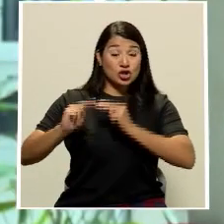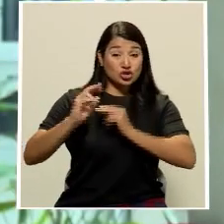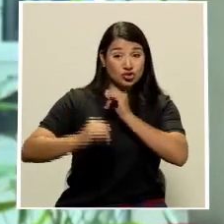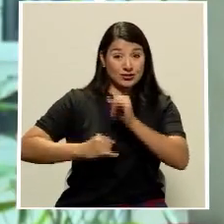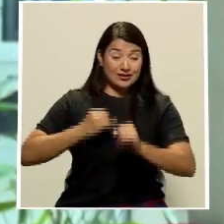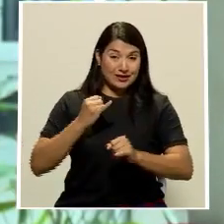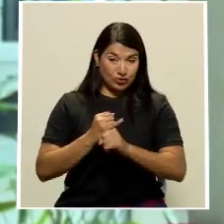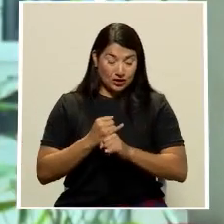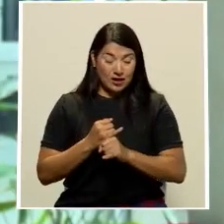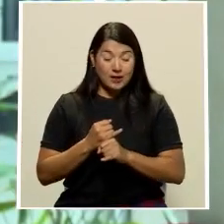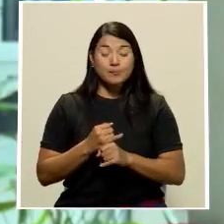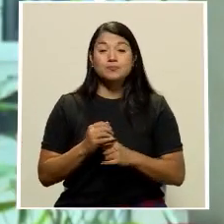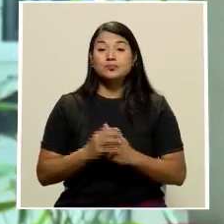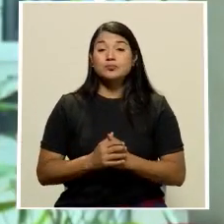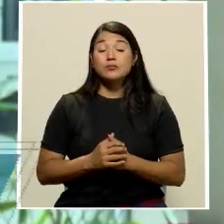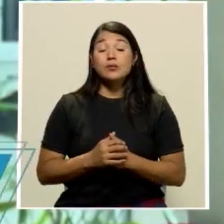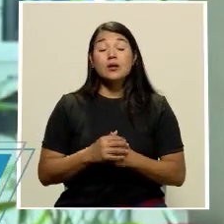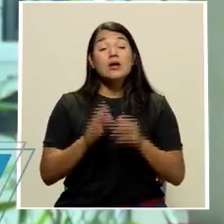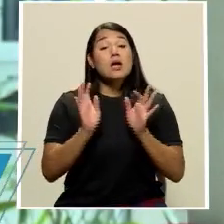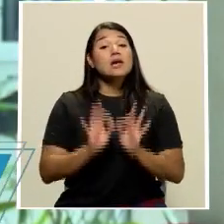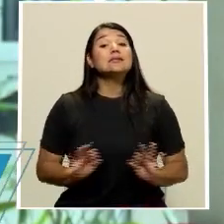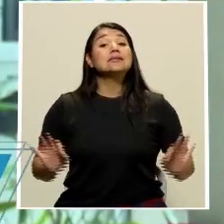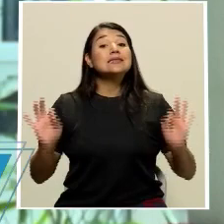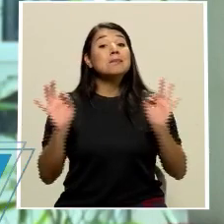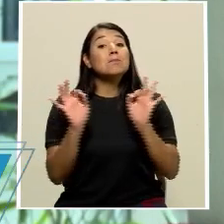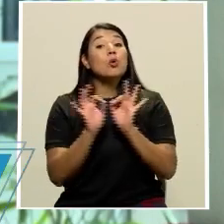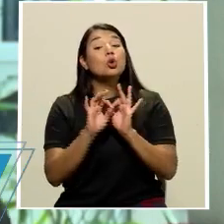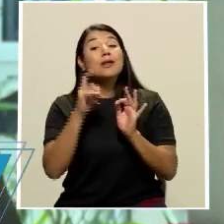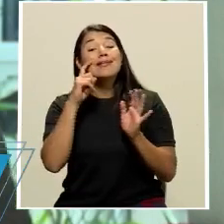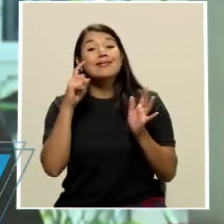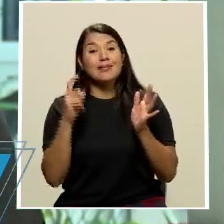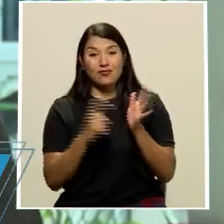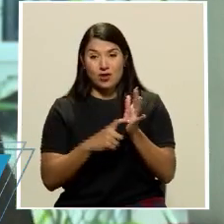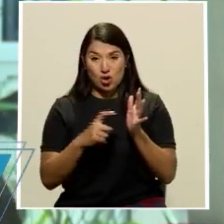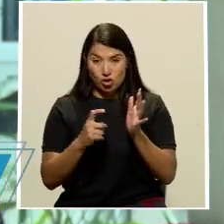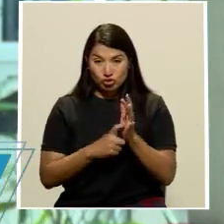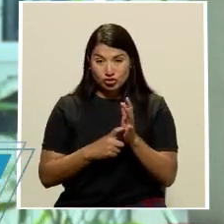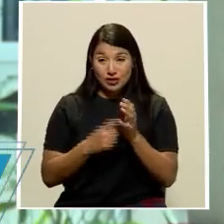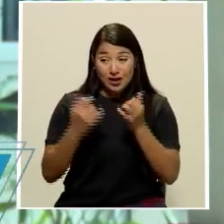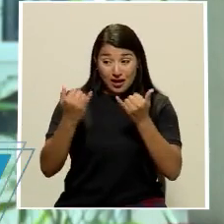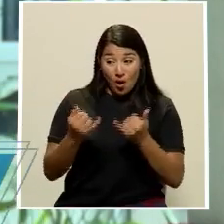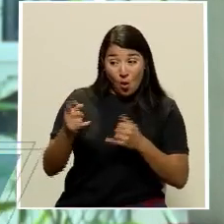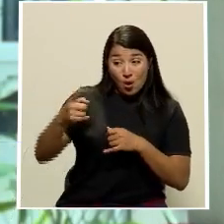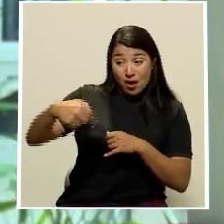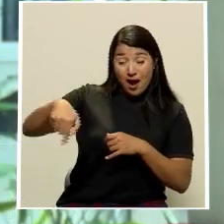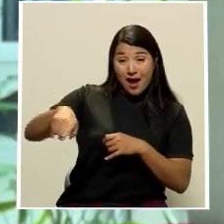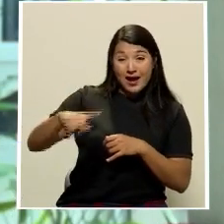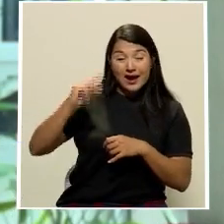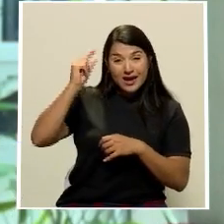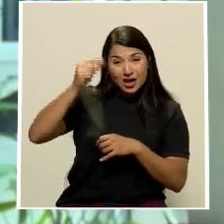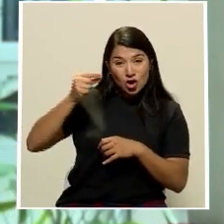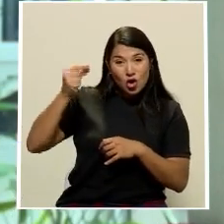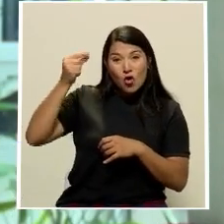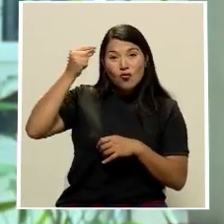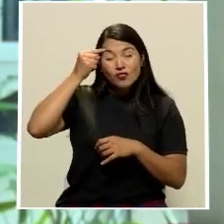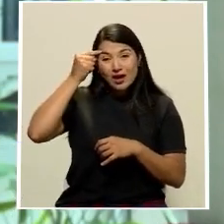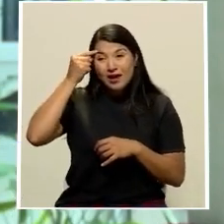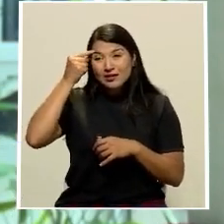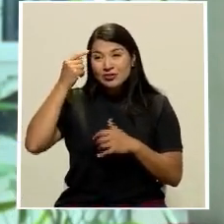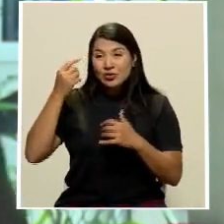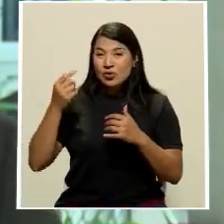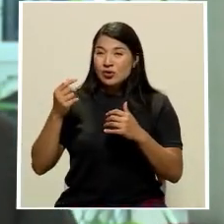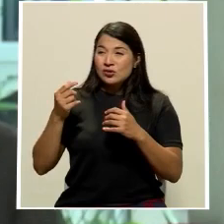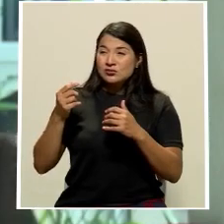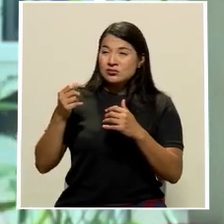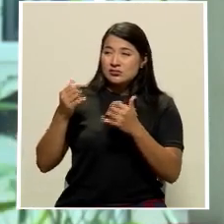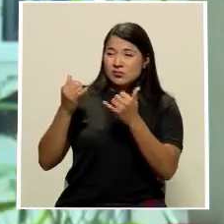Sin embargo, es importante anotar que el desgaste del gobierno todavía no es tan alto como el del presidente, porque